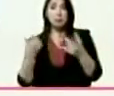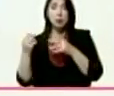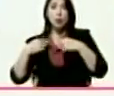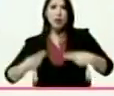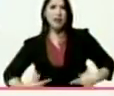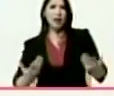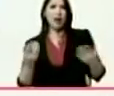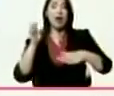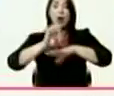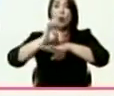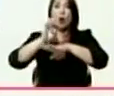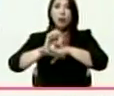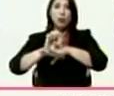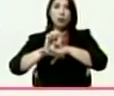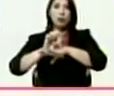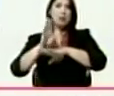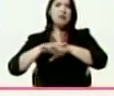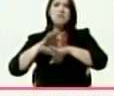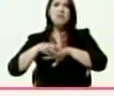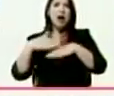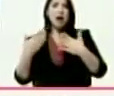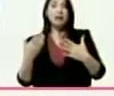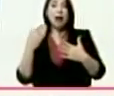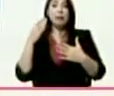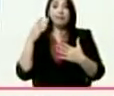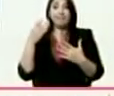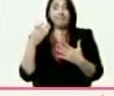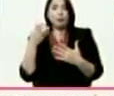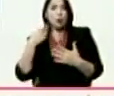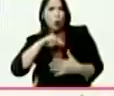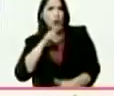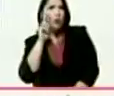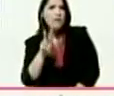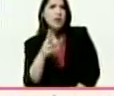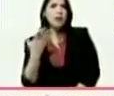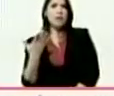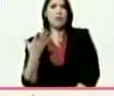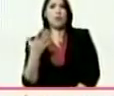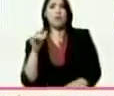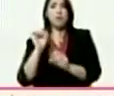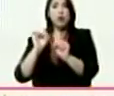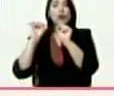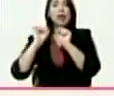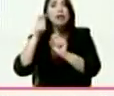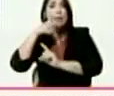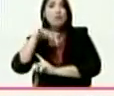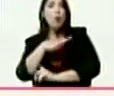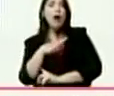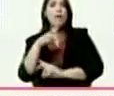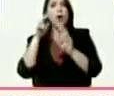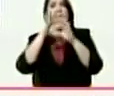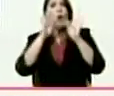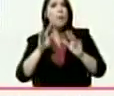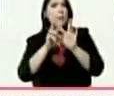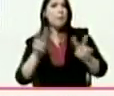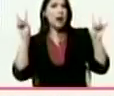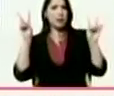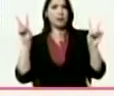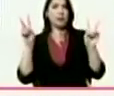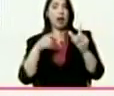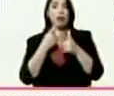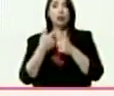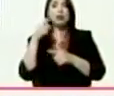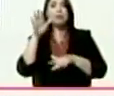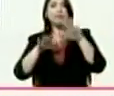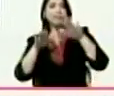Ecuador, en medio de unas protestas legítimas de la población de manera pacífica,